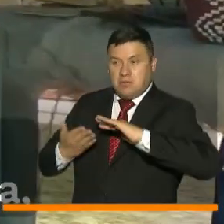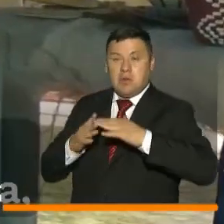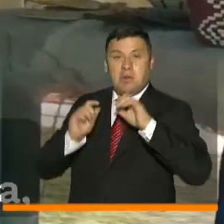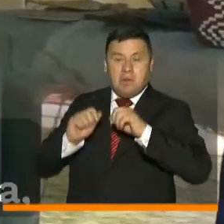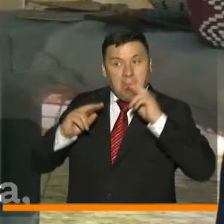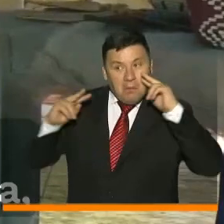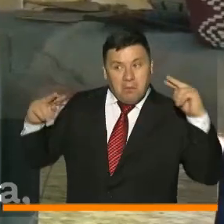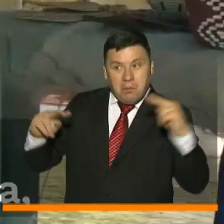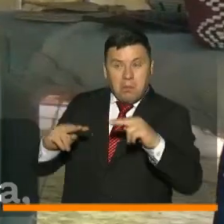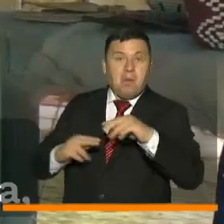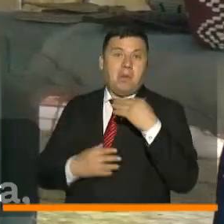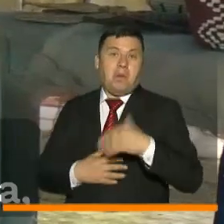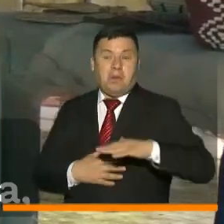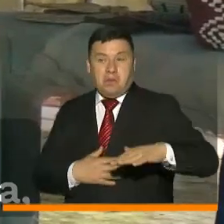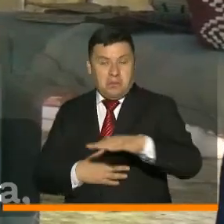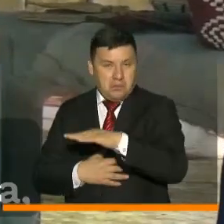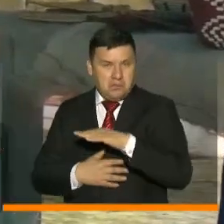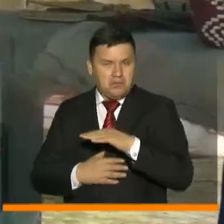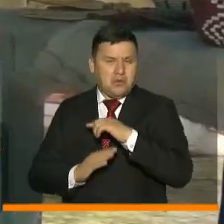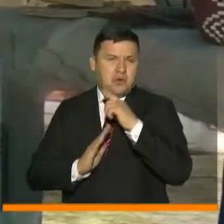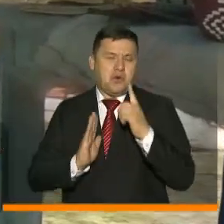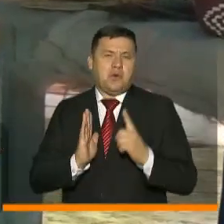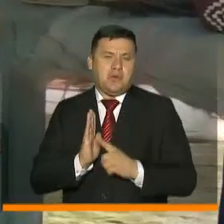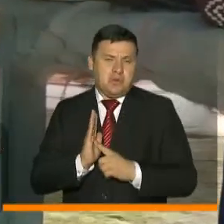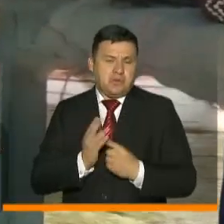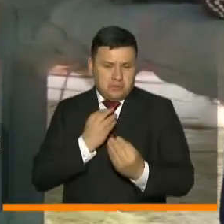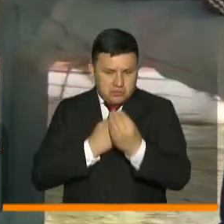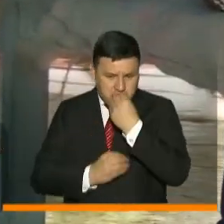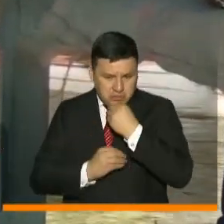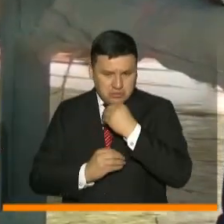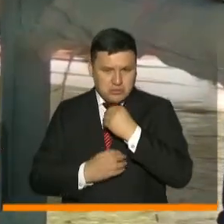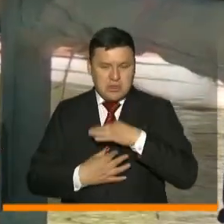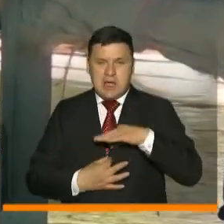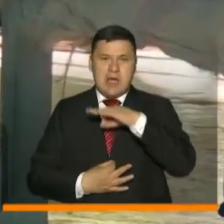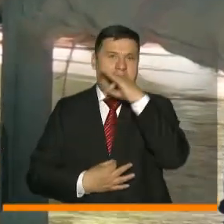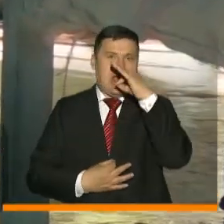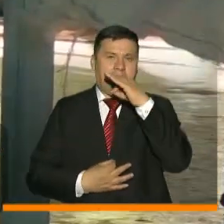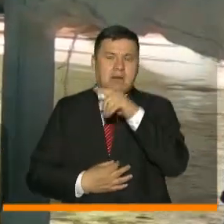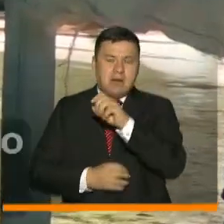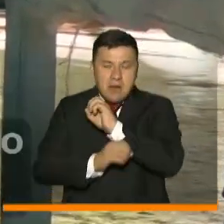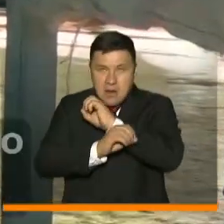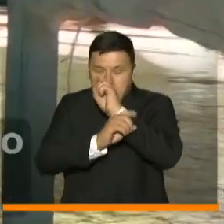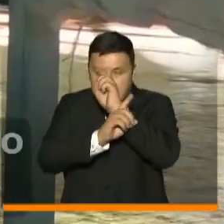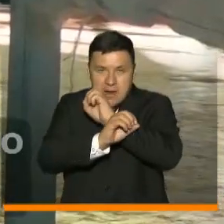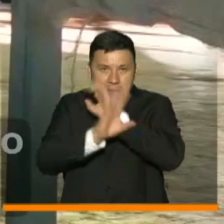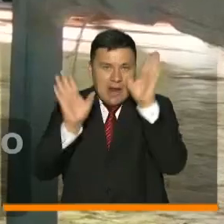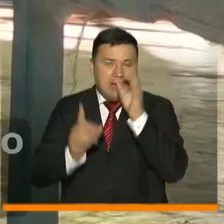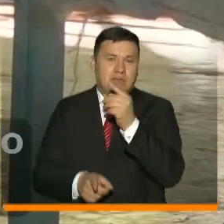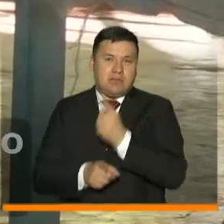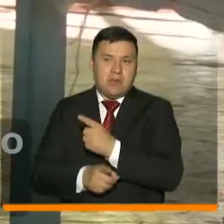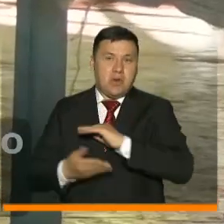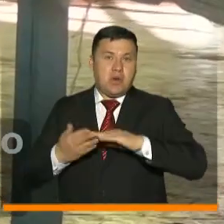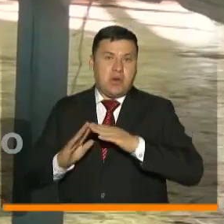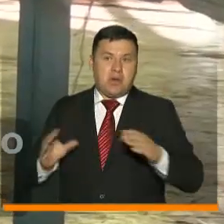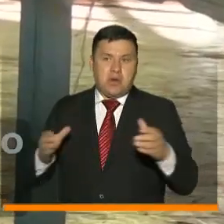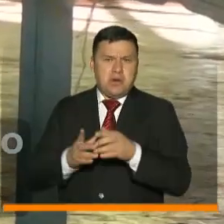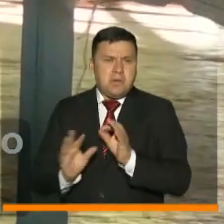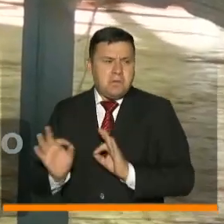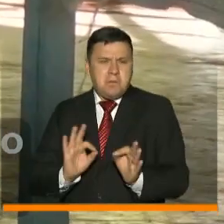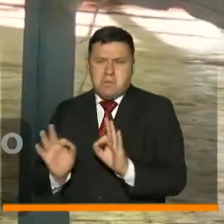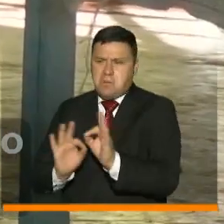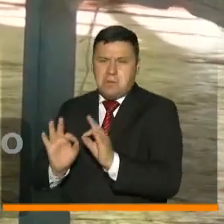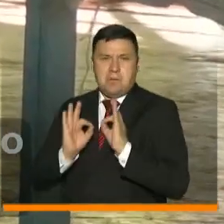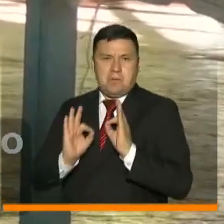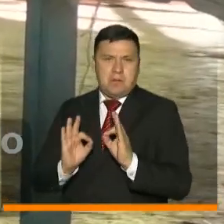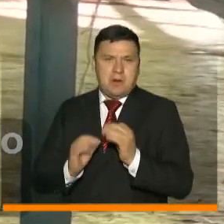podemos ver que va completa, nutrición en cuerpo y alma, y lo tienen clarísimo. Es una comunidad que se ha organizado